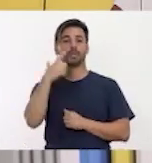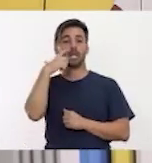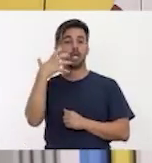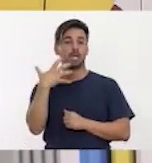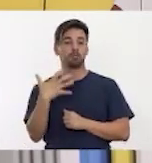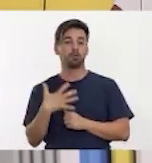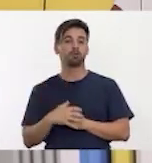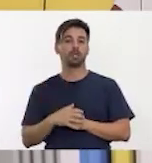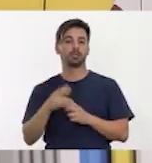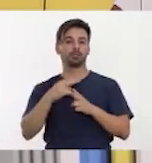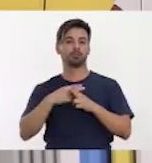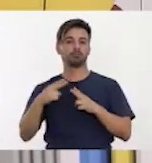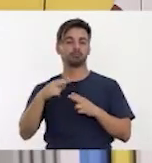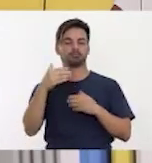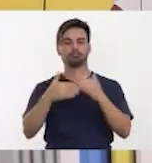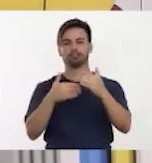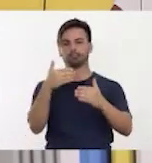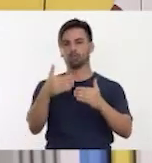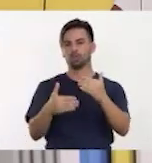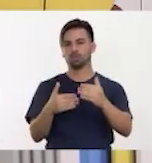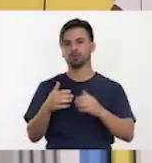histórica de este proceso.